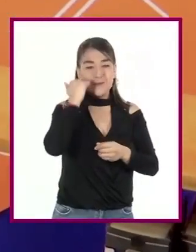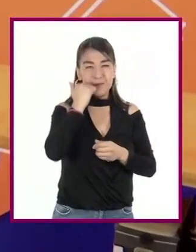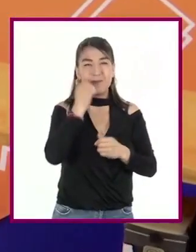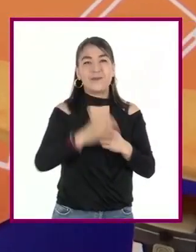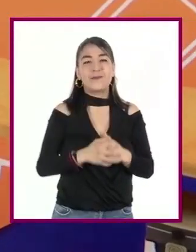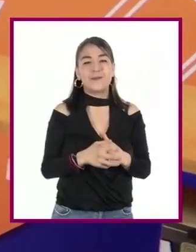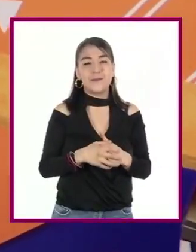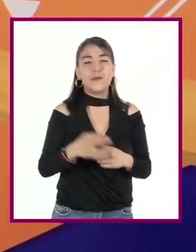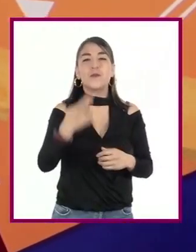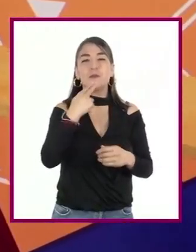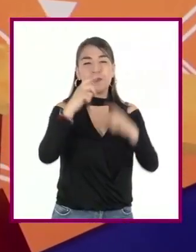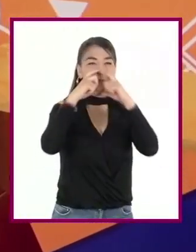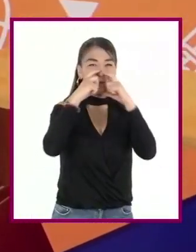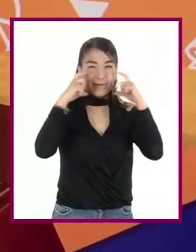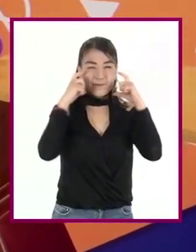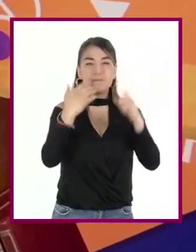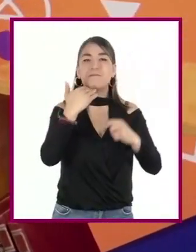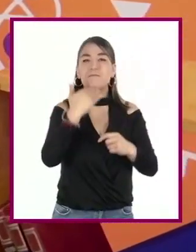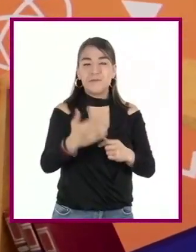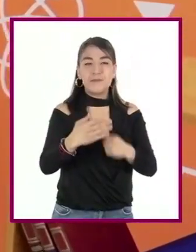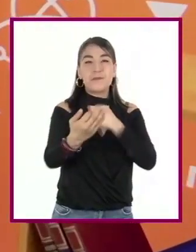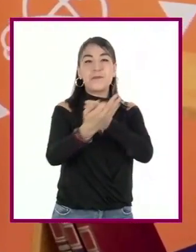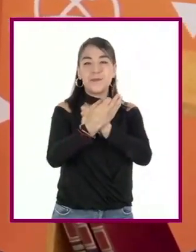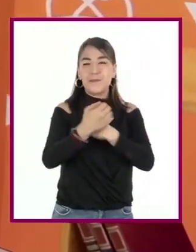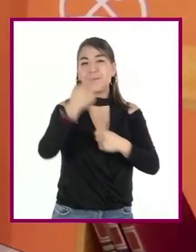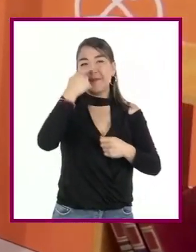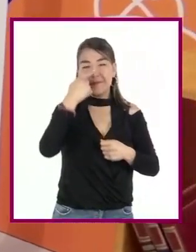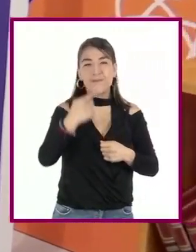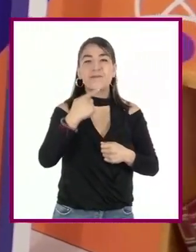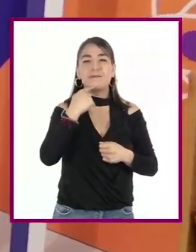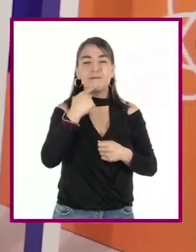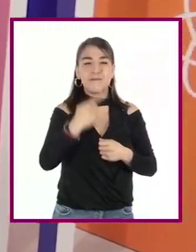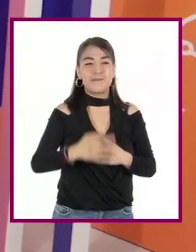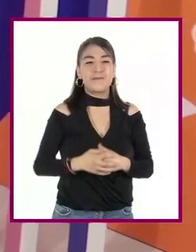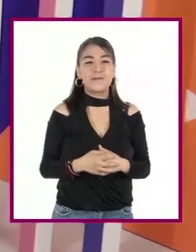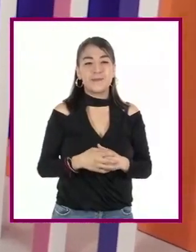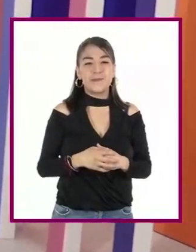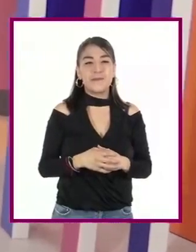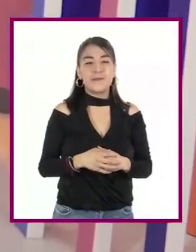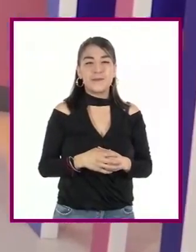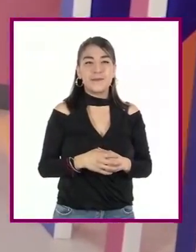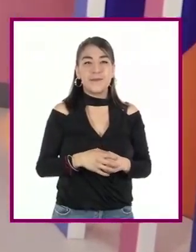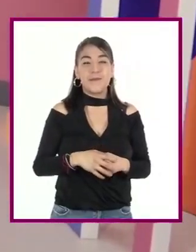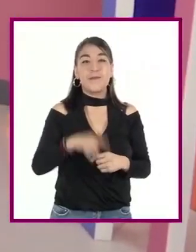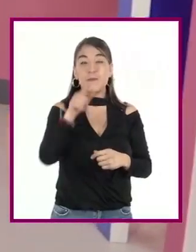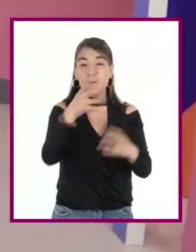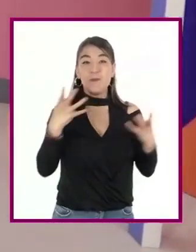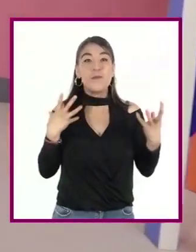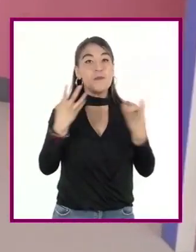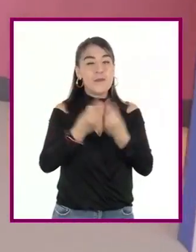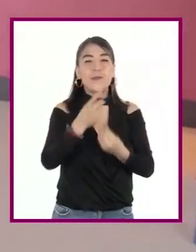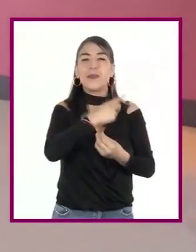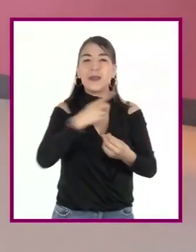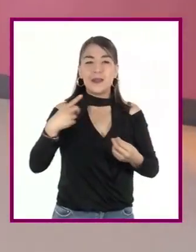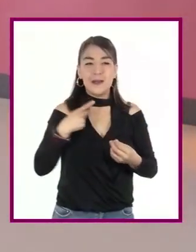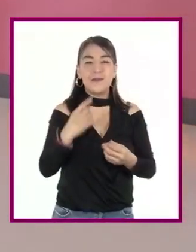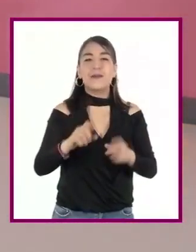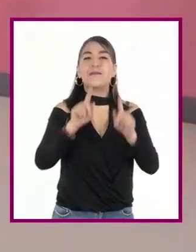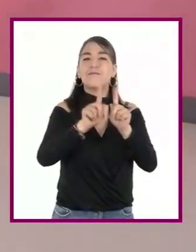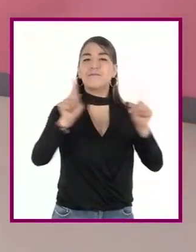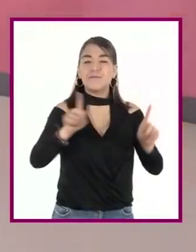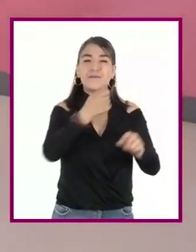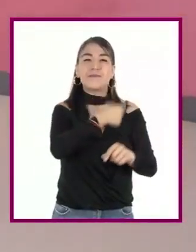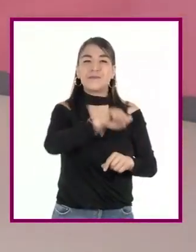jabón, usando el cubrebocas adecuadamente de forma que proteja nariz y boca. Y si nos reunimos, guardar y pedir la sana